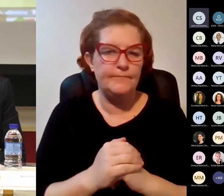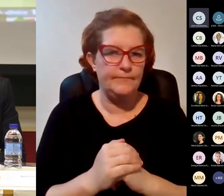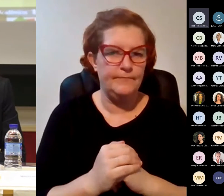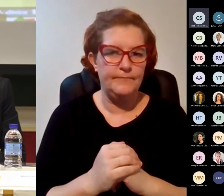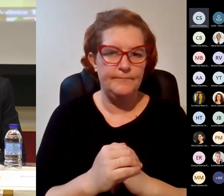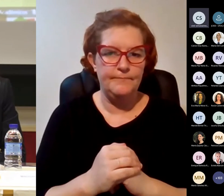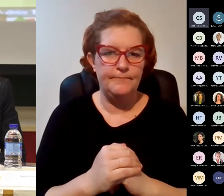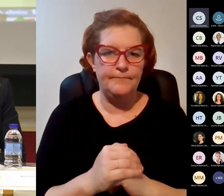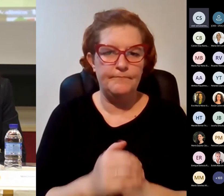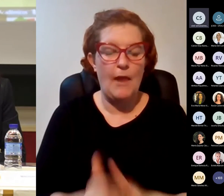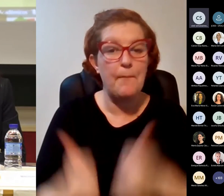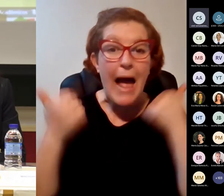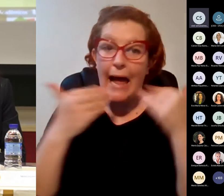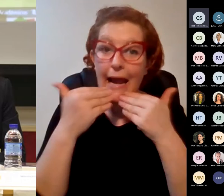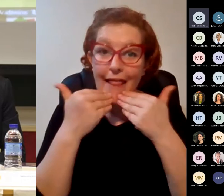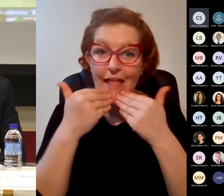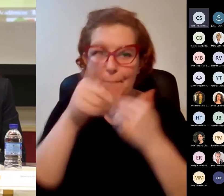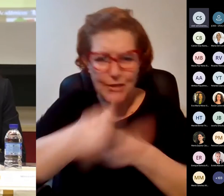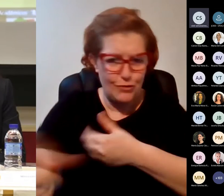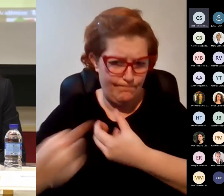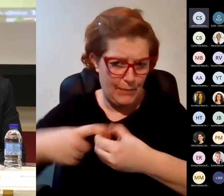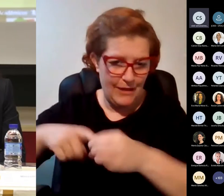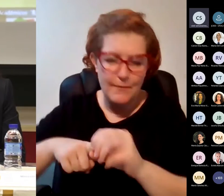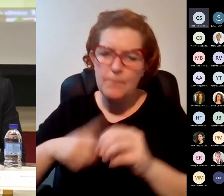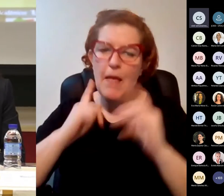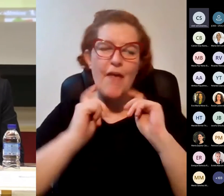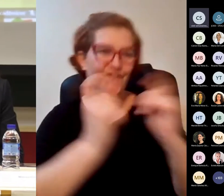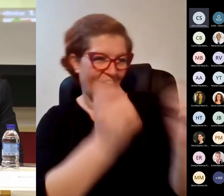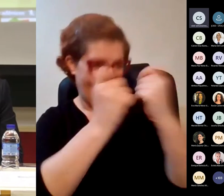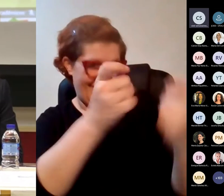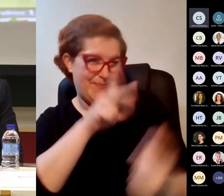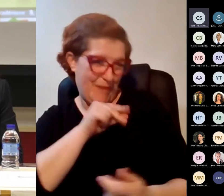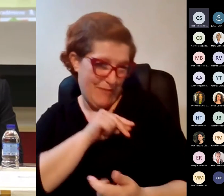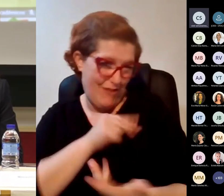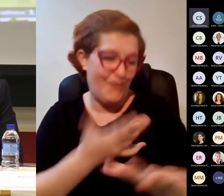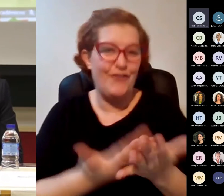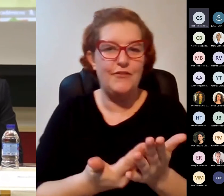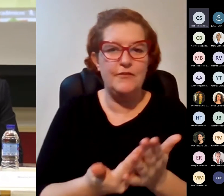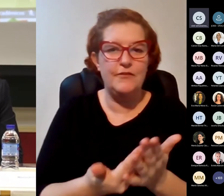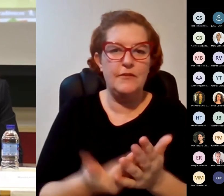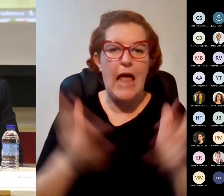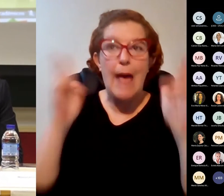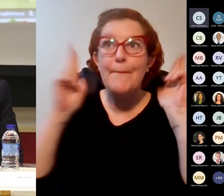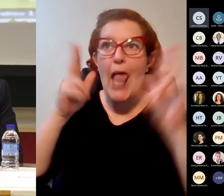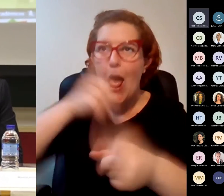para todos los participantes felicitar a los premiados y esperamos